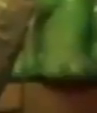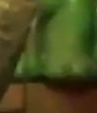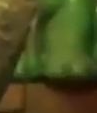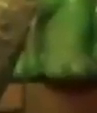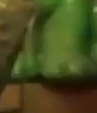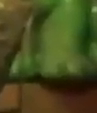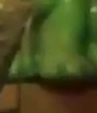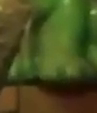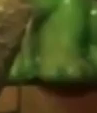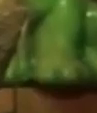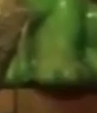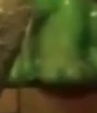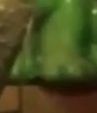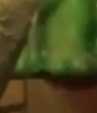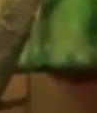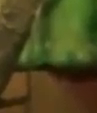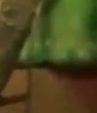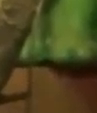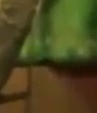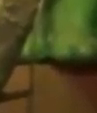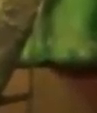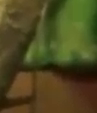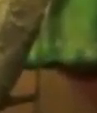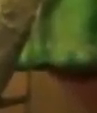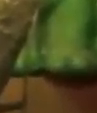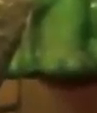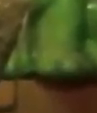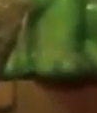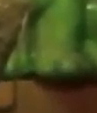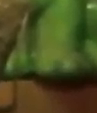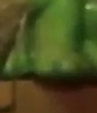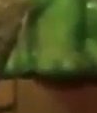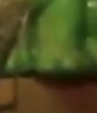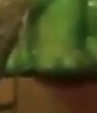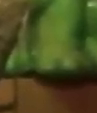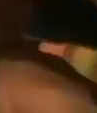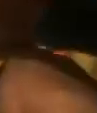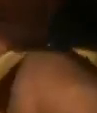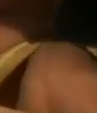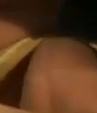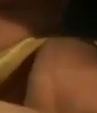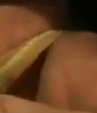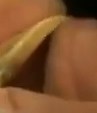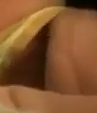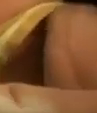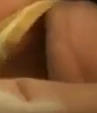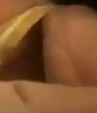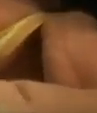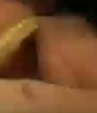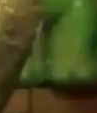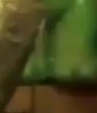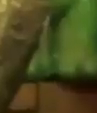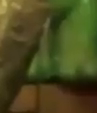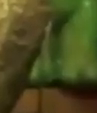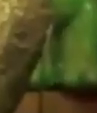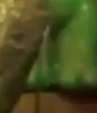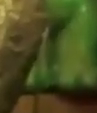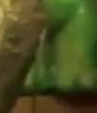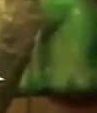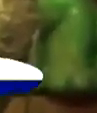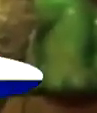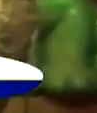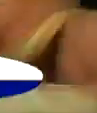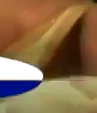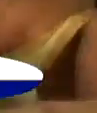El reloj. Es que Hongo Loco creía que el ruido del reloj era el reloj y decidió arreglarlo ayer.